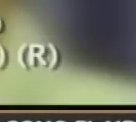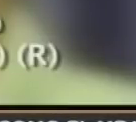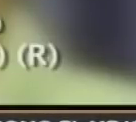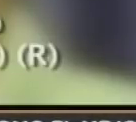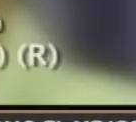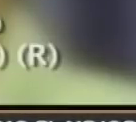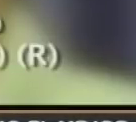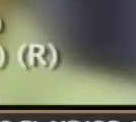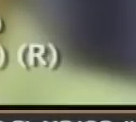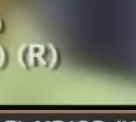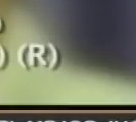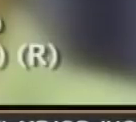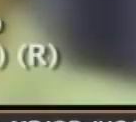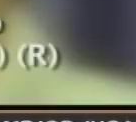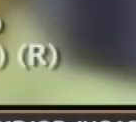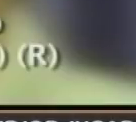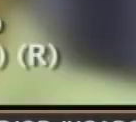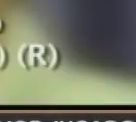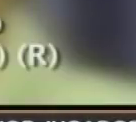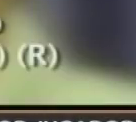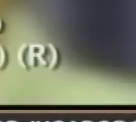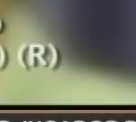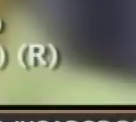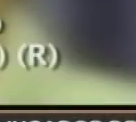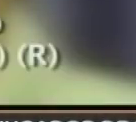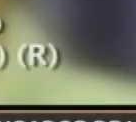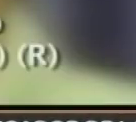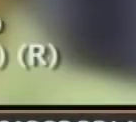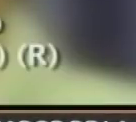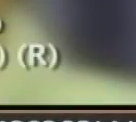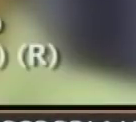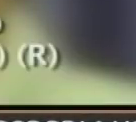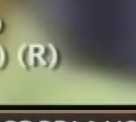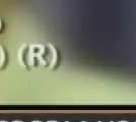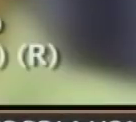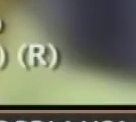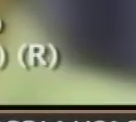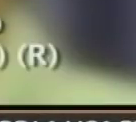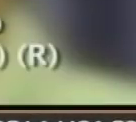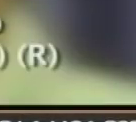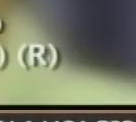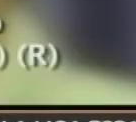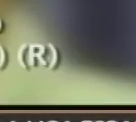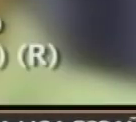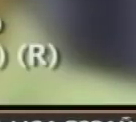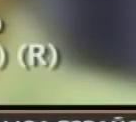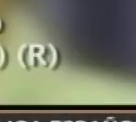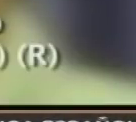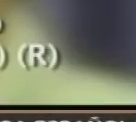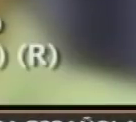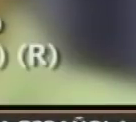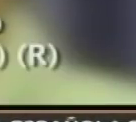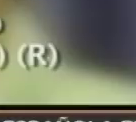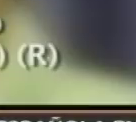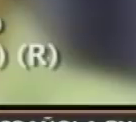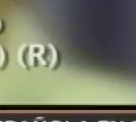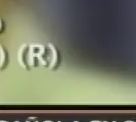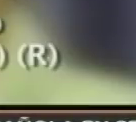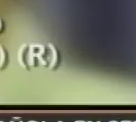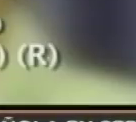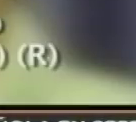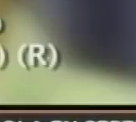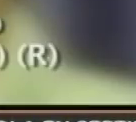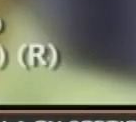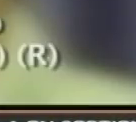de la aviación y tienes que quitarle aproximadamente entre el 30 y el 40% del personal, los que se han ido de baja y otros que